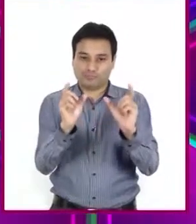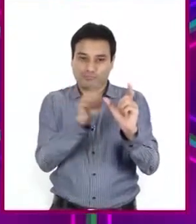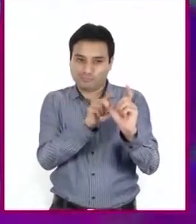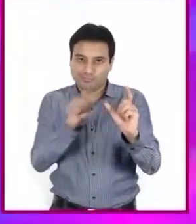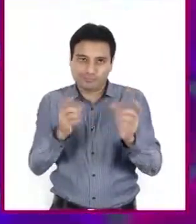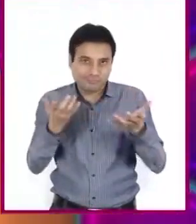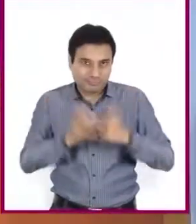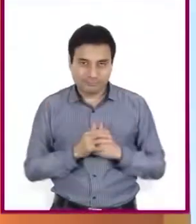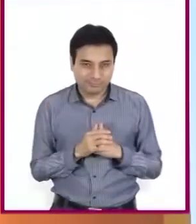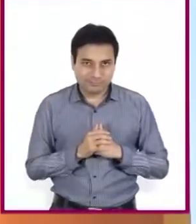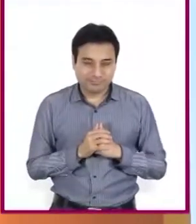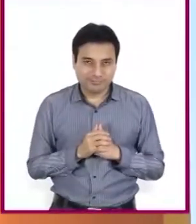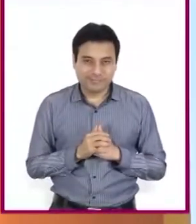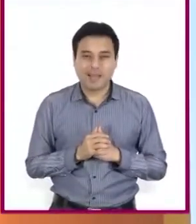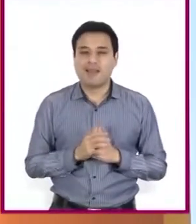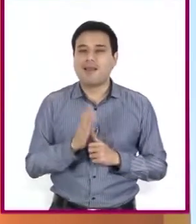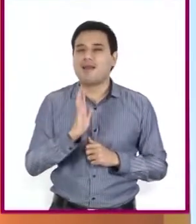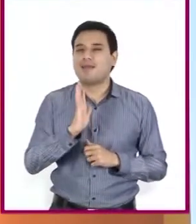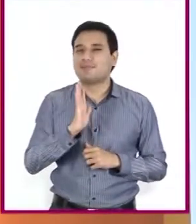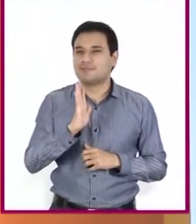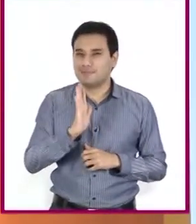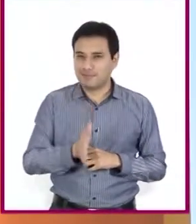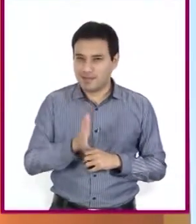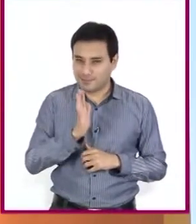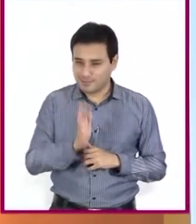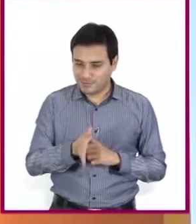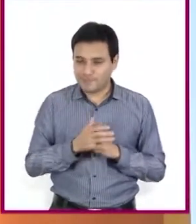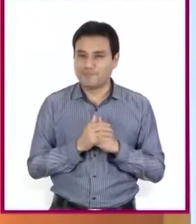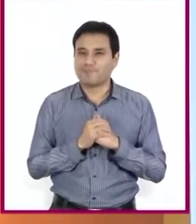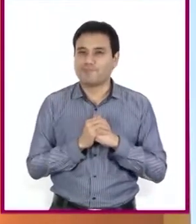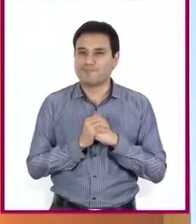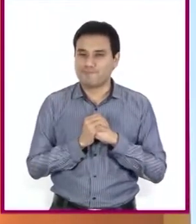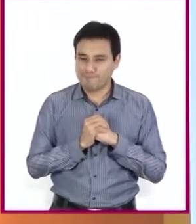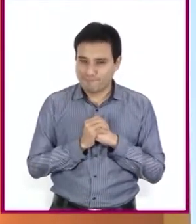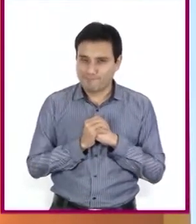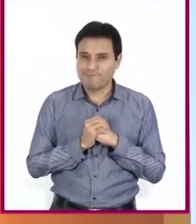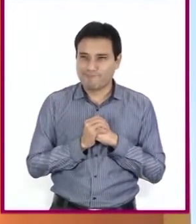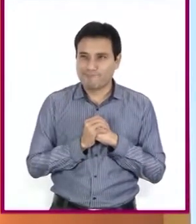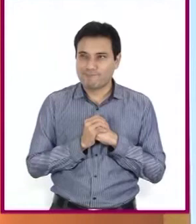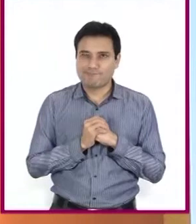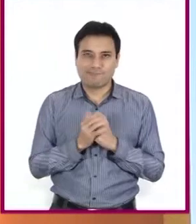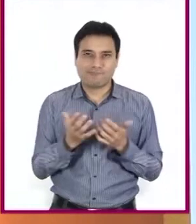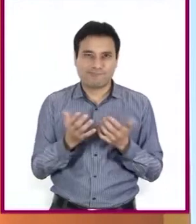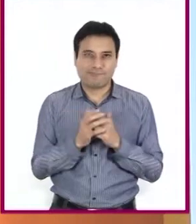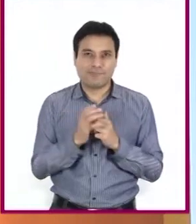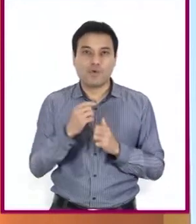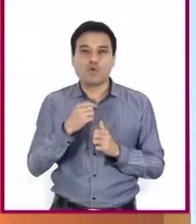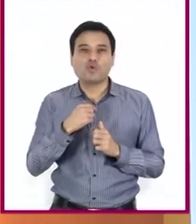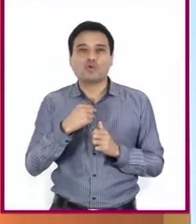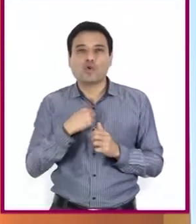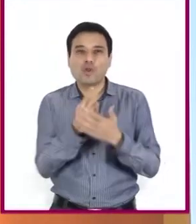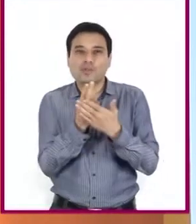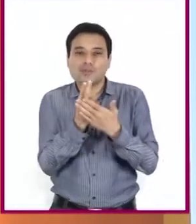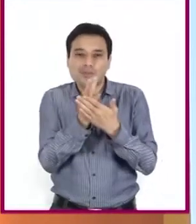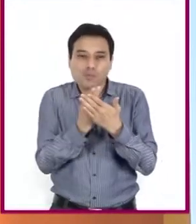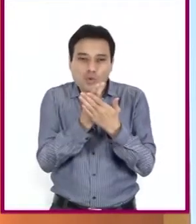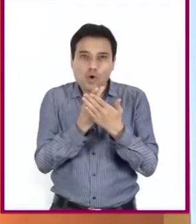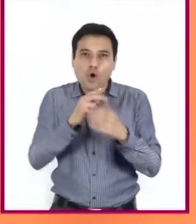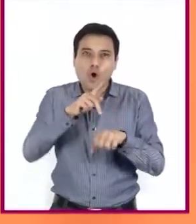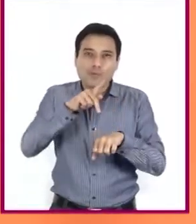consecutivos. ¡Entiendo! Una representación geométrica nos ayuda a representar los números en